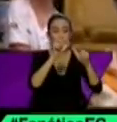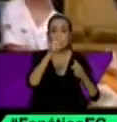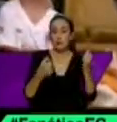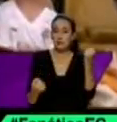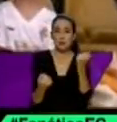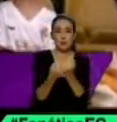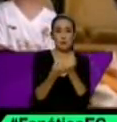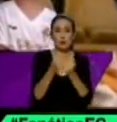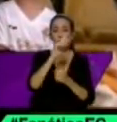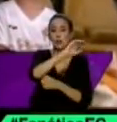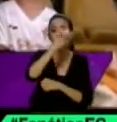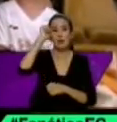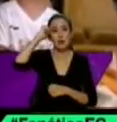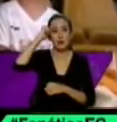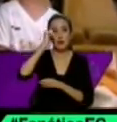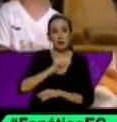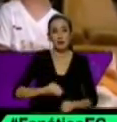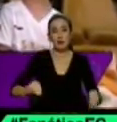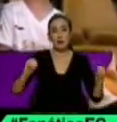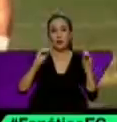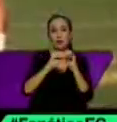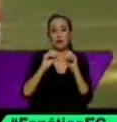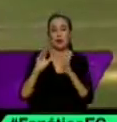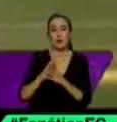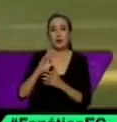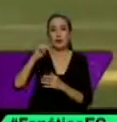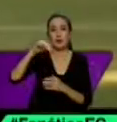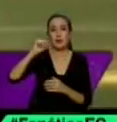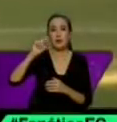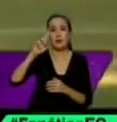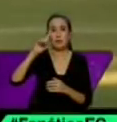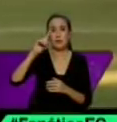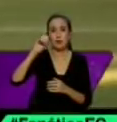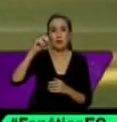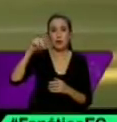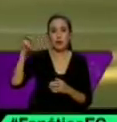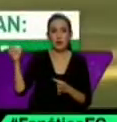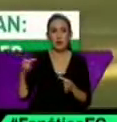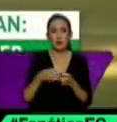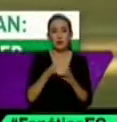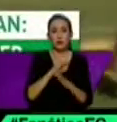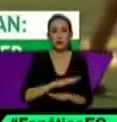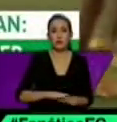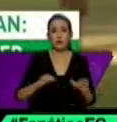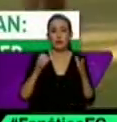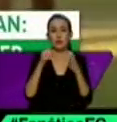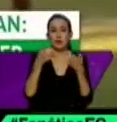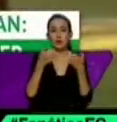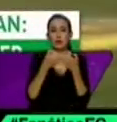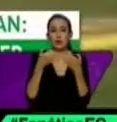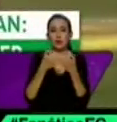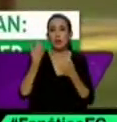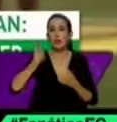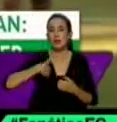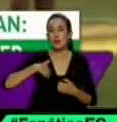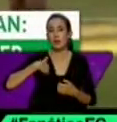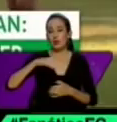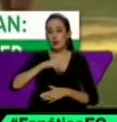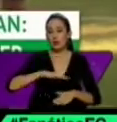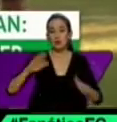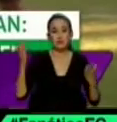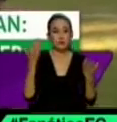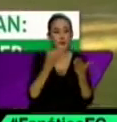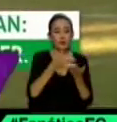86, recordando justamente al título que alcanzó Diego Armando Maradona en su etapa como futbolista con la selección argentina, allá en la